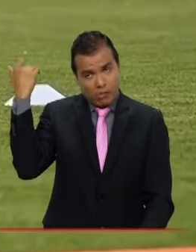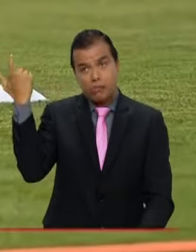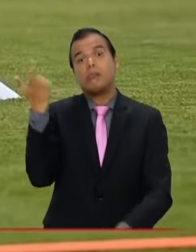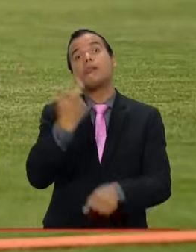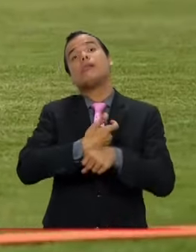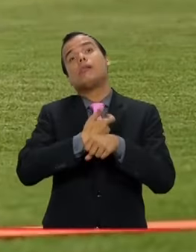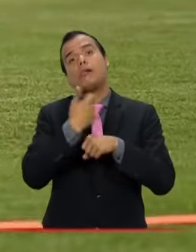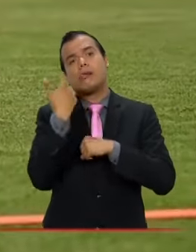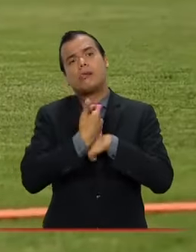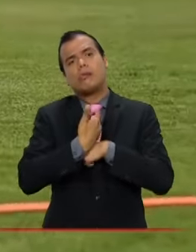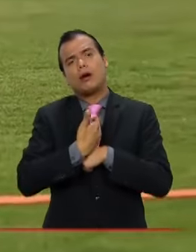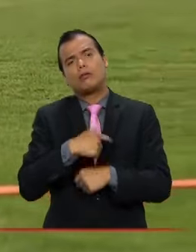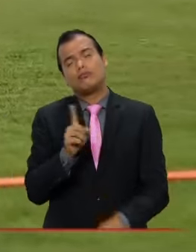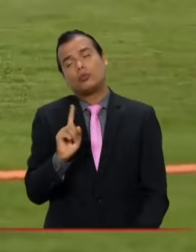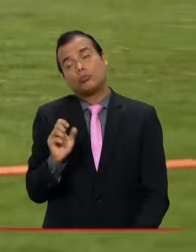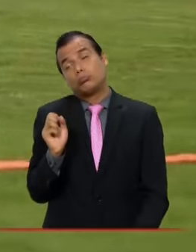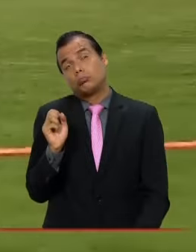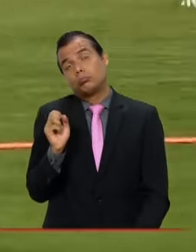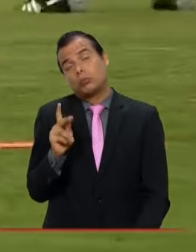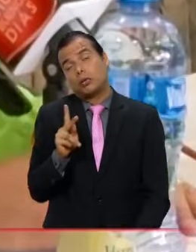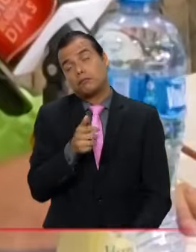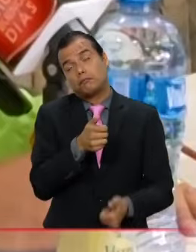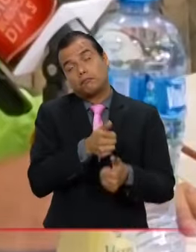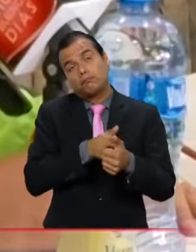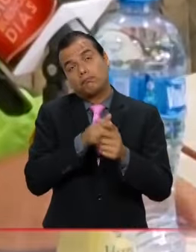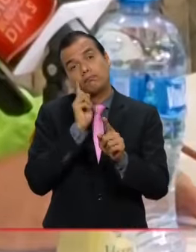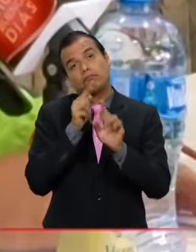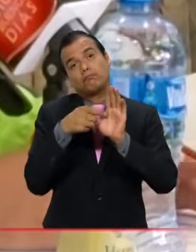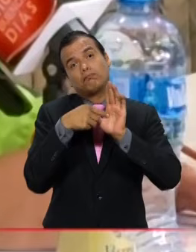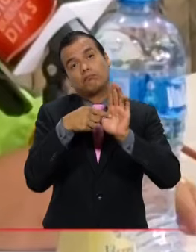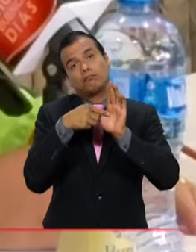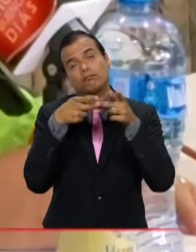no está bien, lo vuelvo a decir, pero así es,